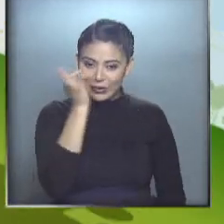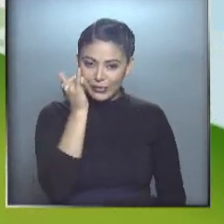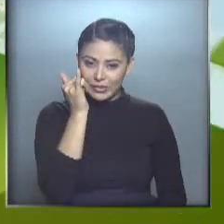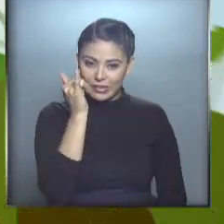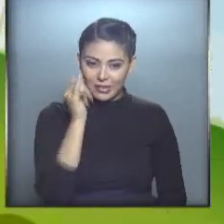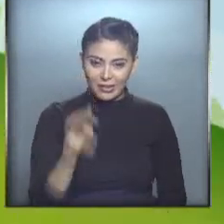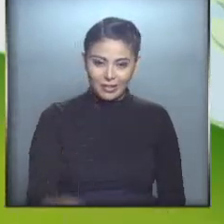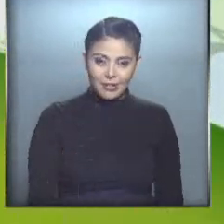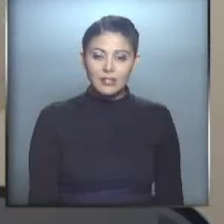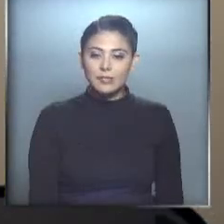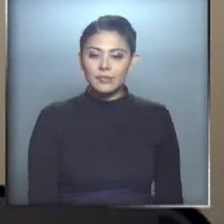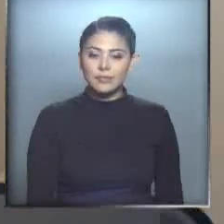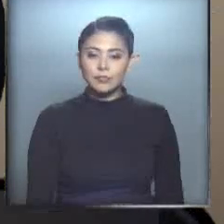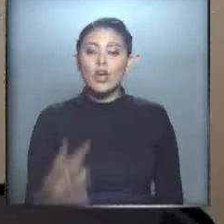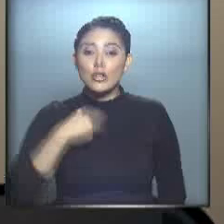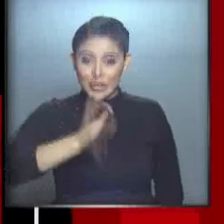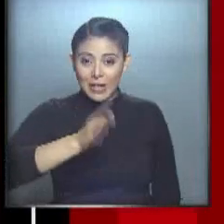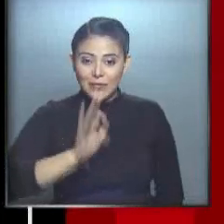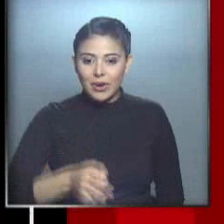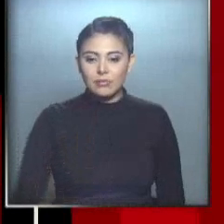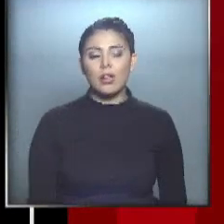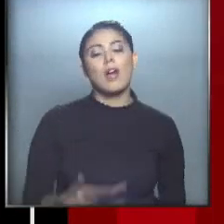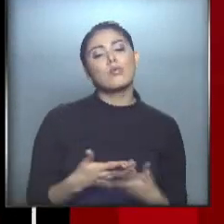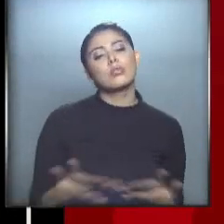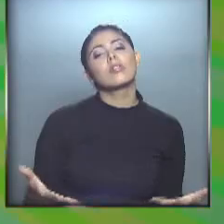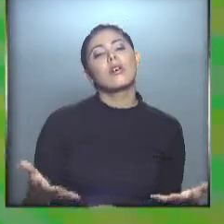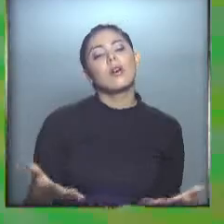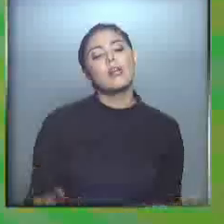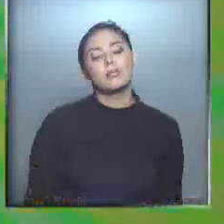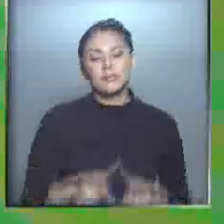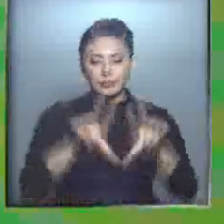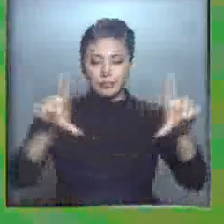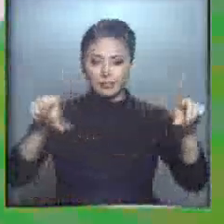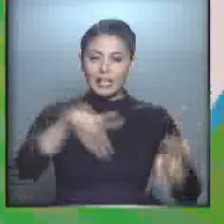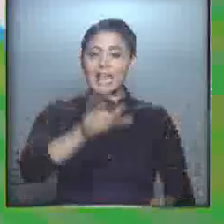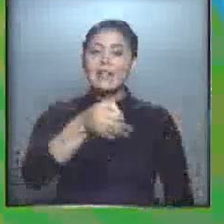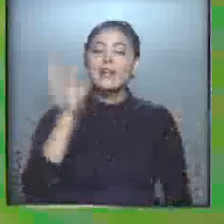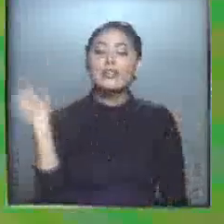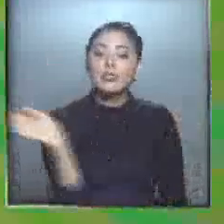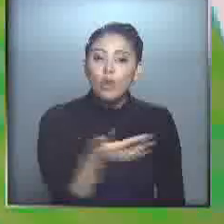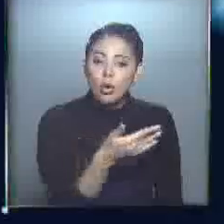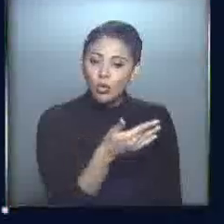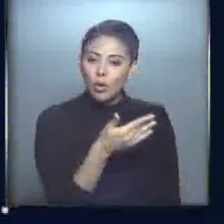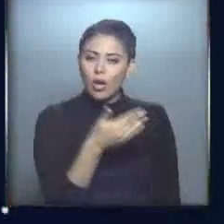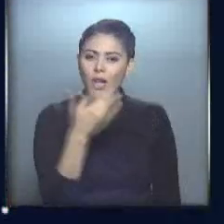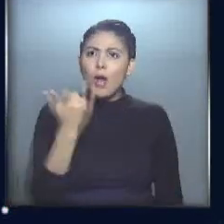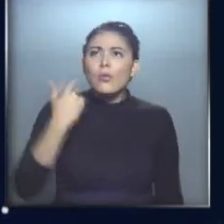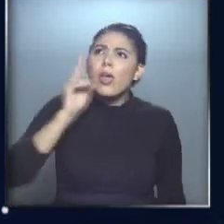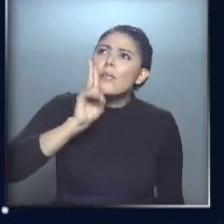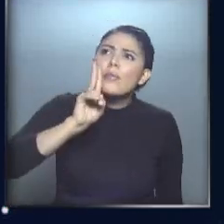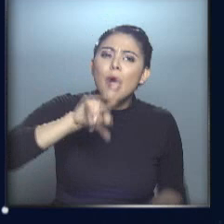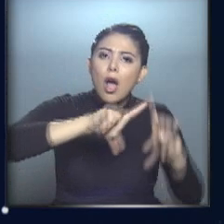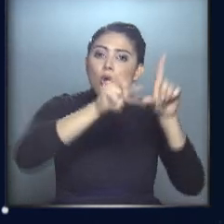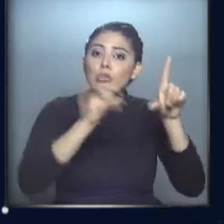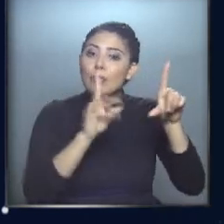Mario, adivina, adivinador. ¡Yo lo sé! Me aburro. ¡El niño que lo sabe todo! ¿Se puede ver la